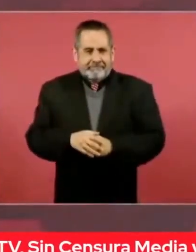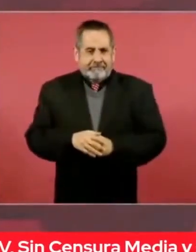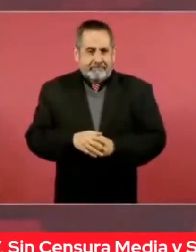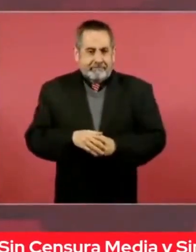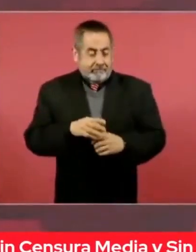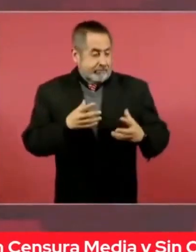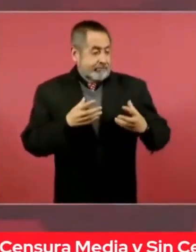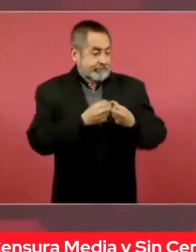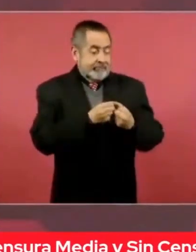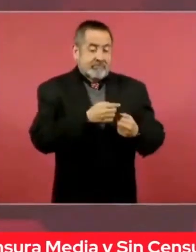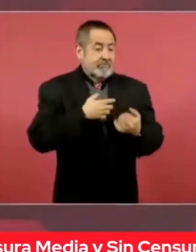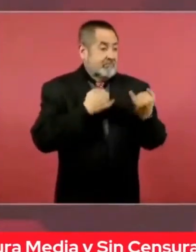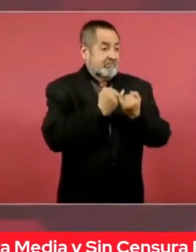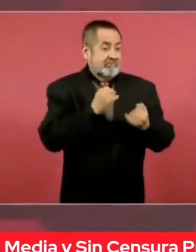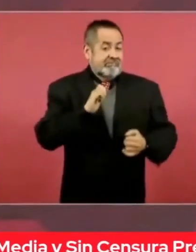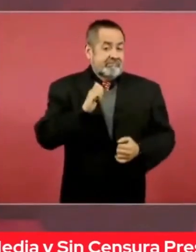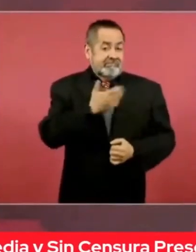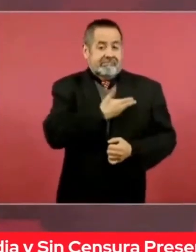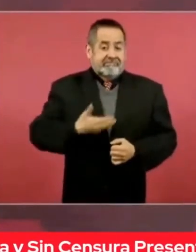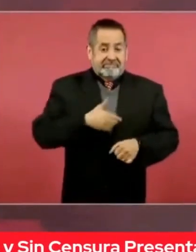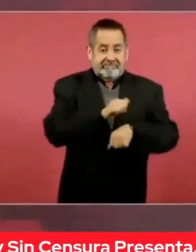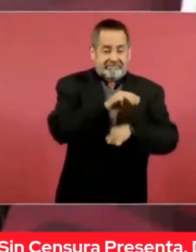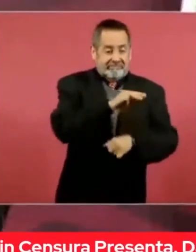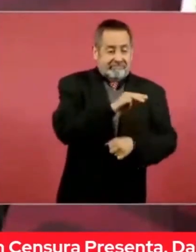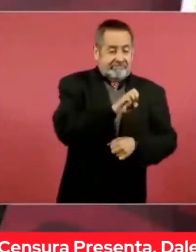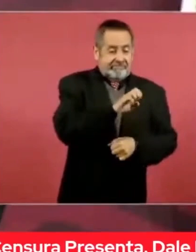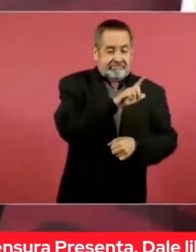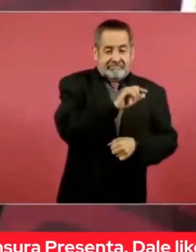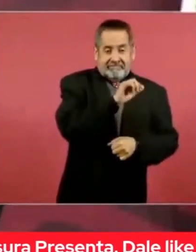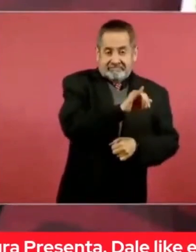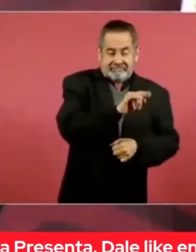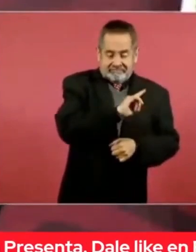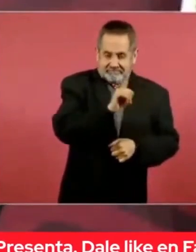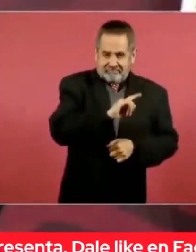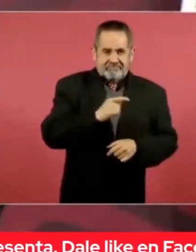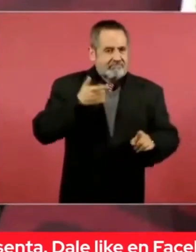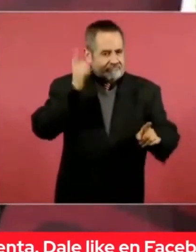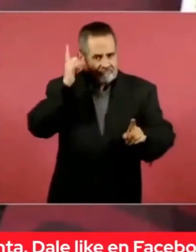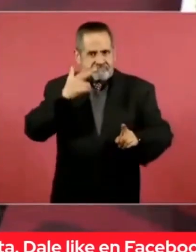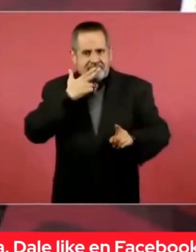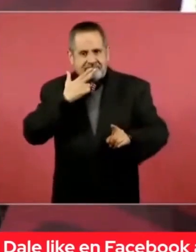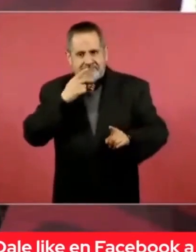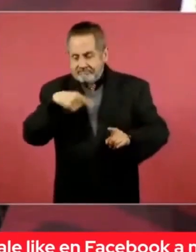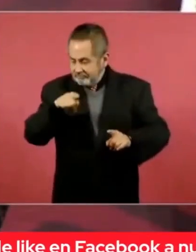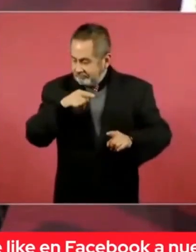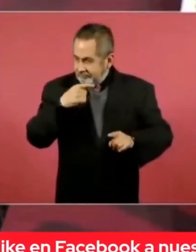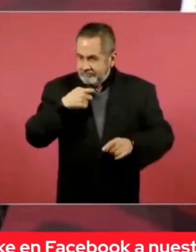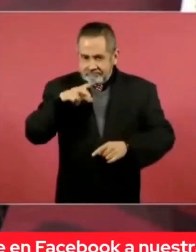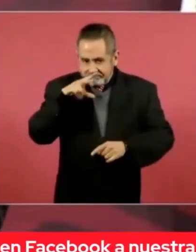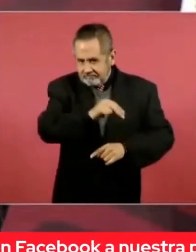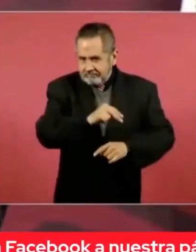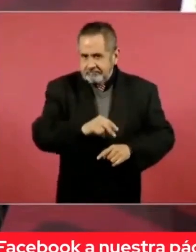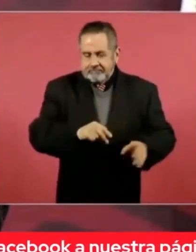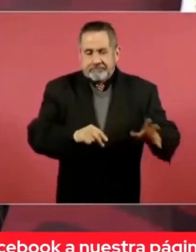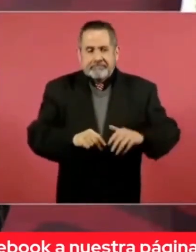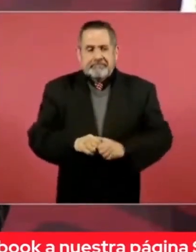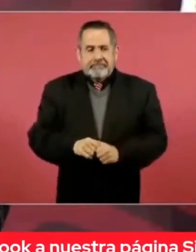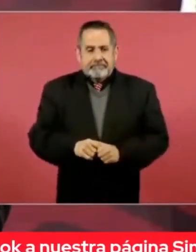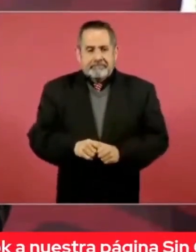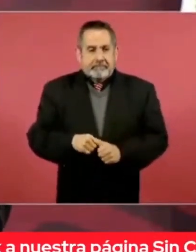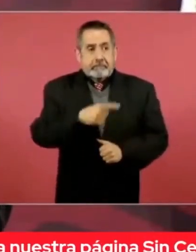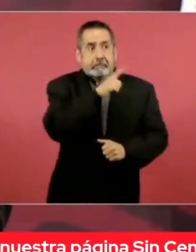sí lo voy a decir y ojalá y sirva No sí porque se